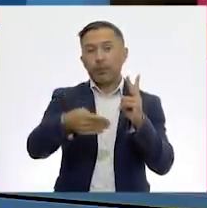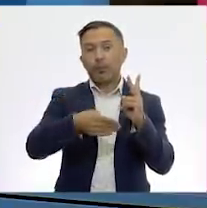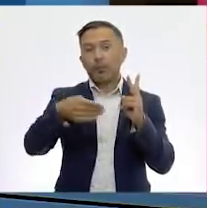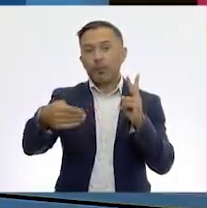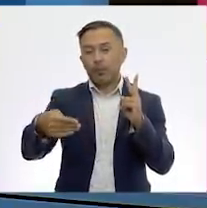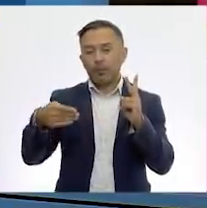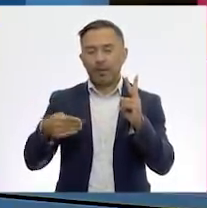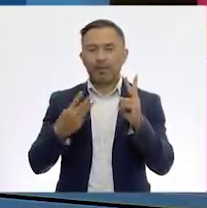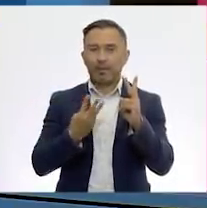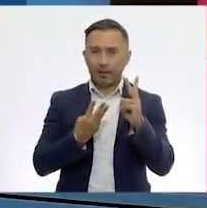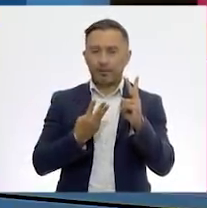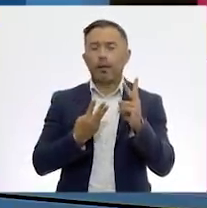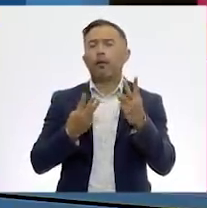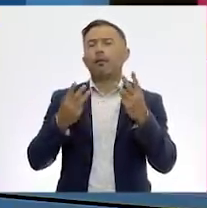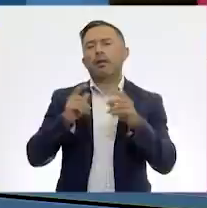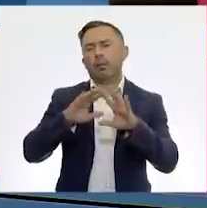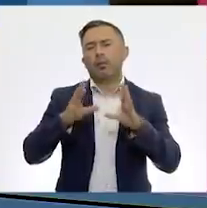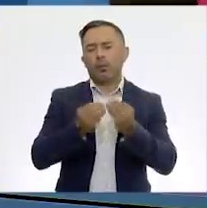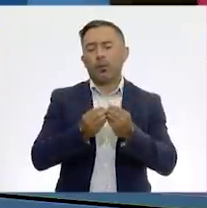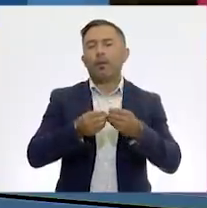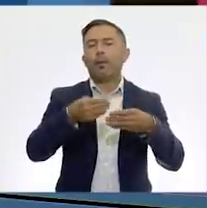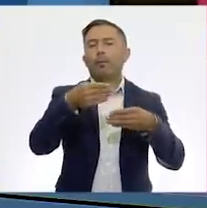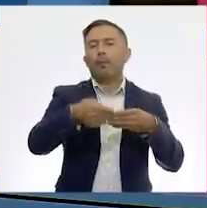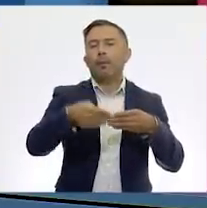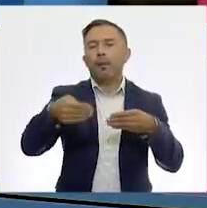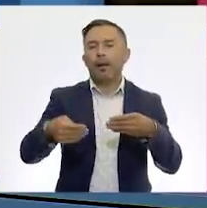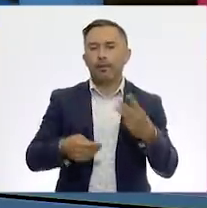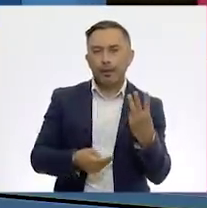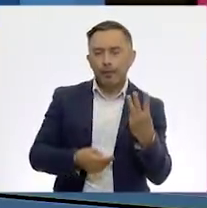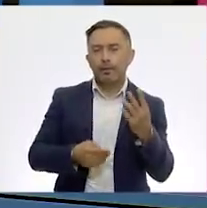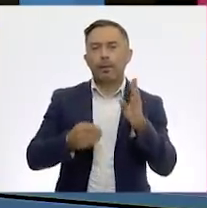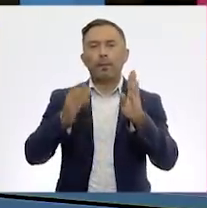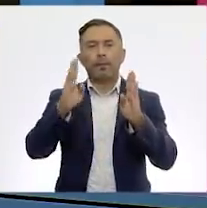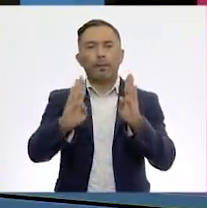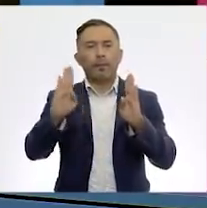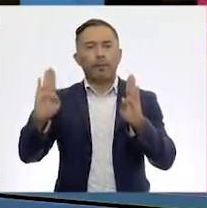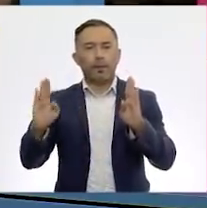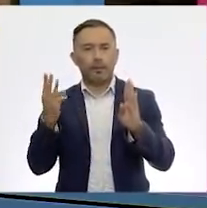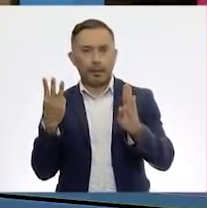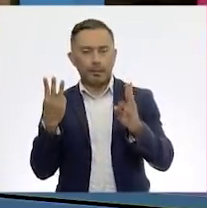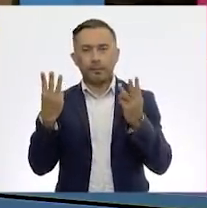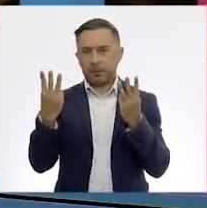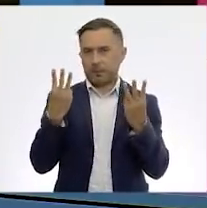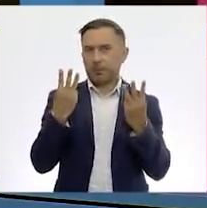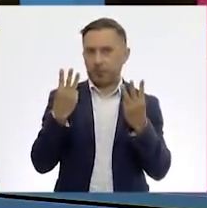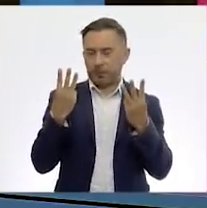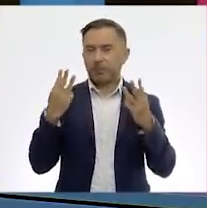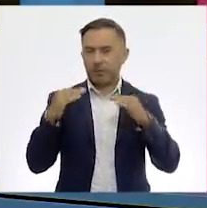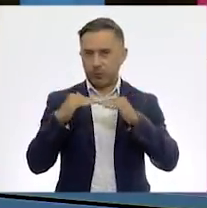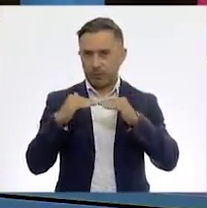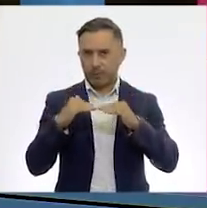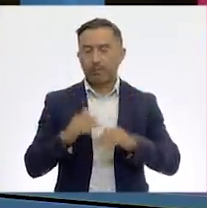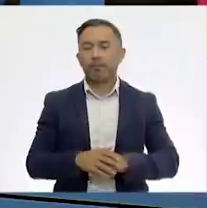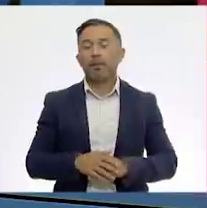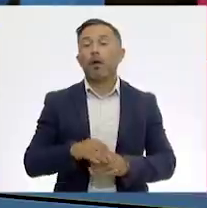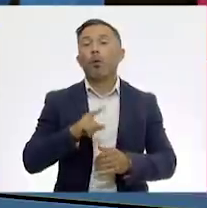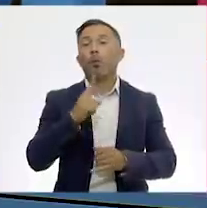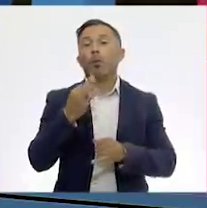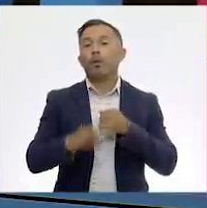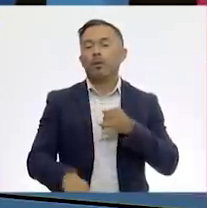elementos verticales con 3 elementos horizontales. Y por último, bueno, también tenemos lo que es el equilibrio,